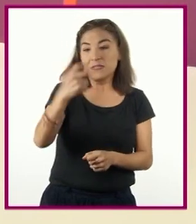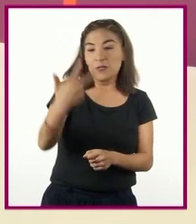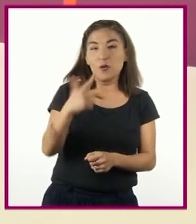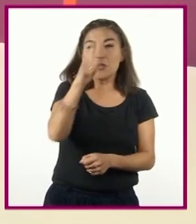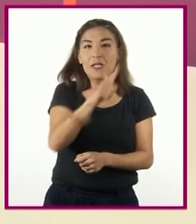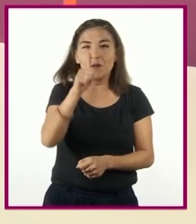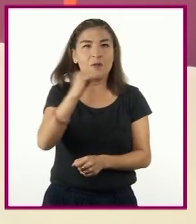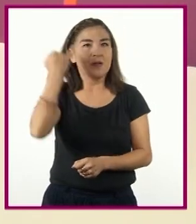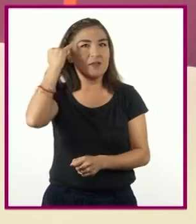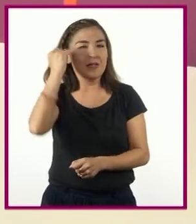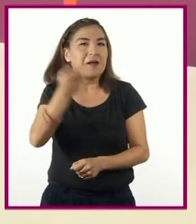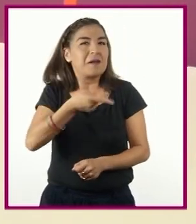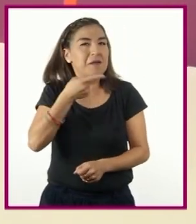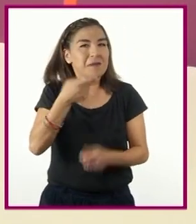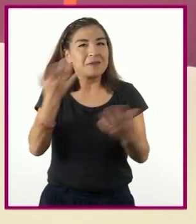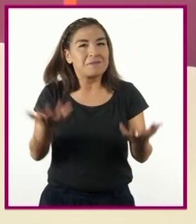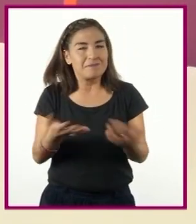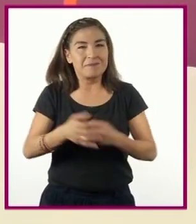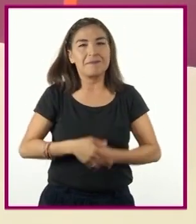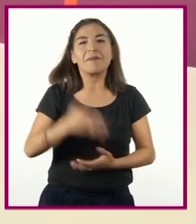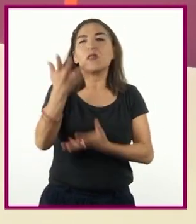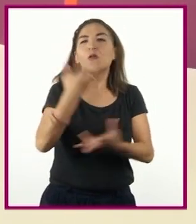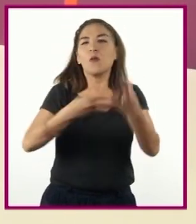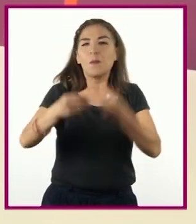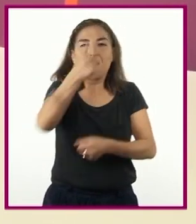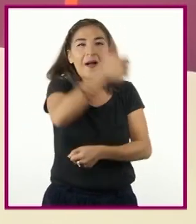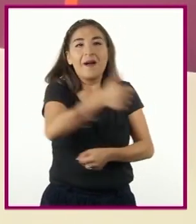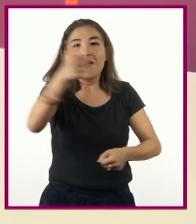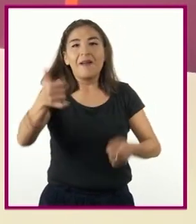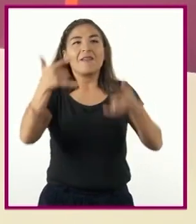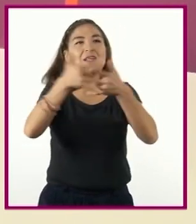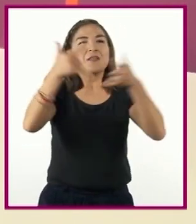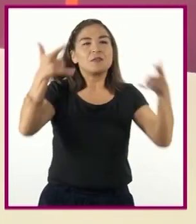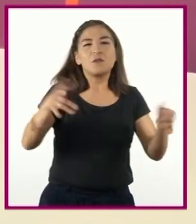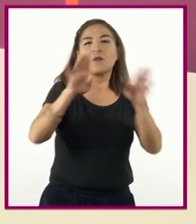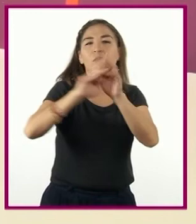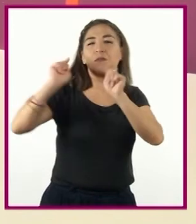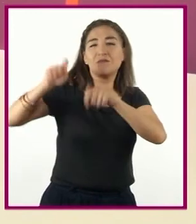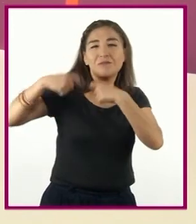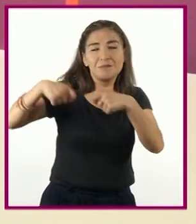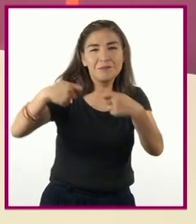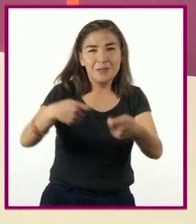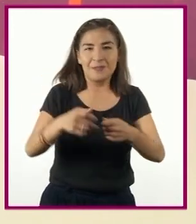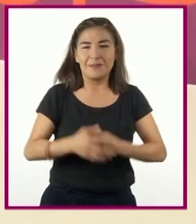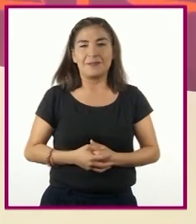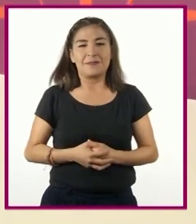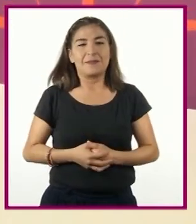lenguas indígenas. Compartimos una historia y un conjunto de tradiciones.